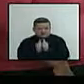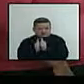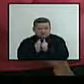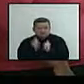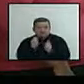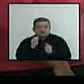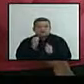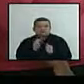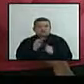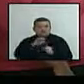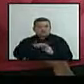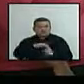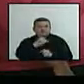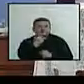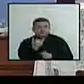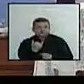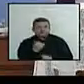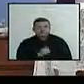ustedes.